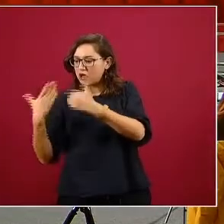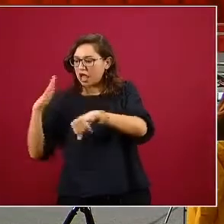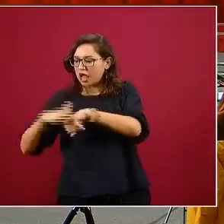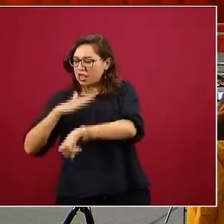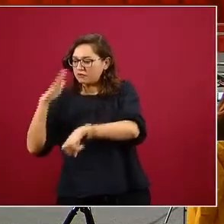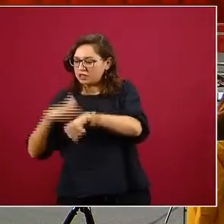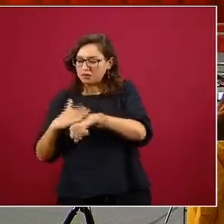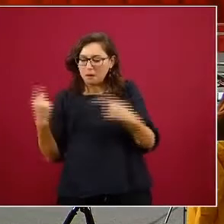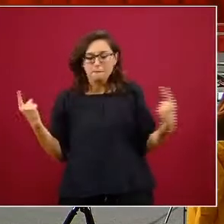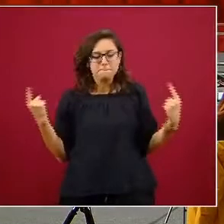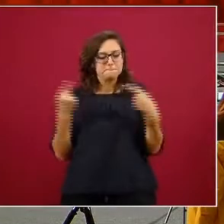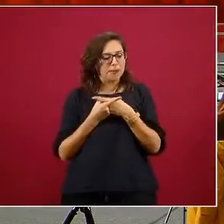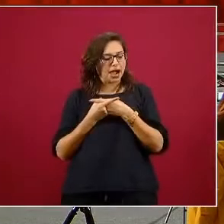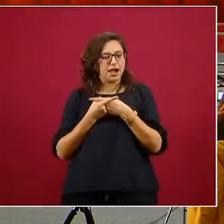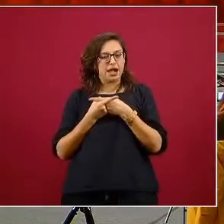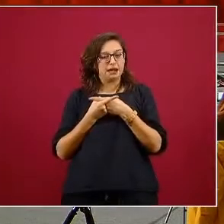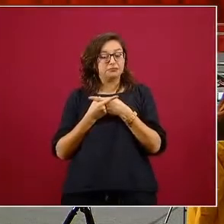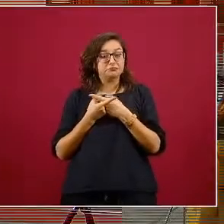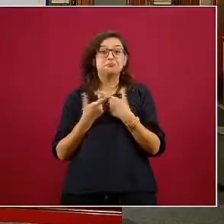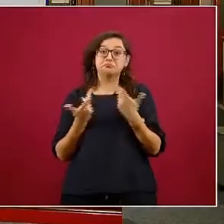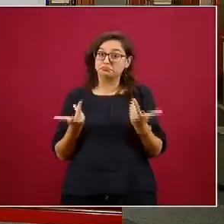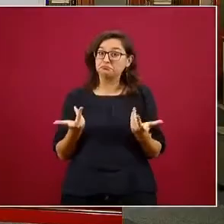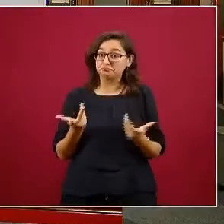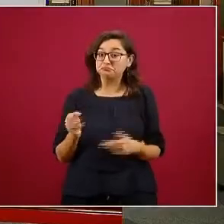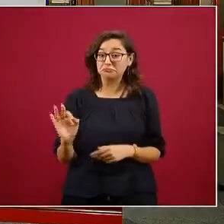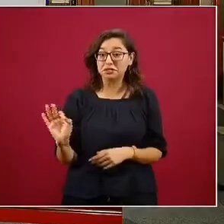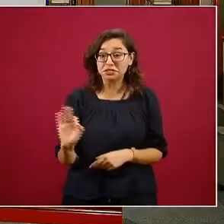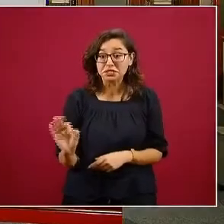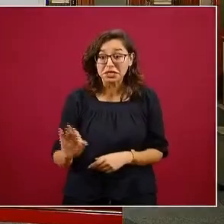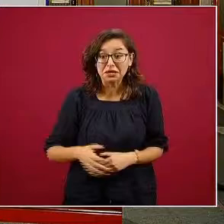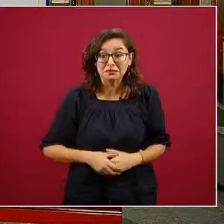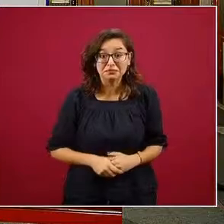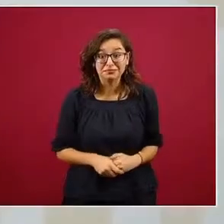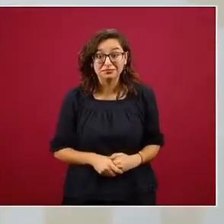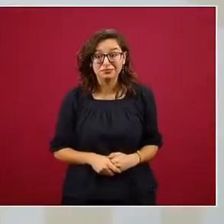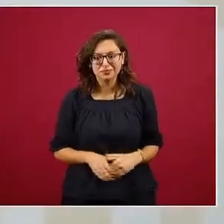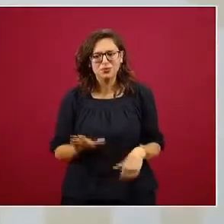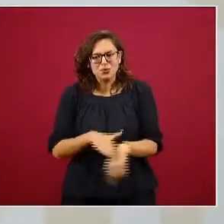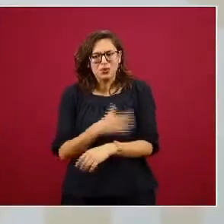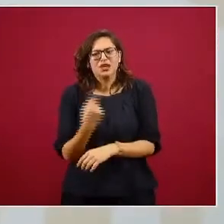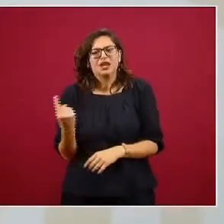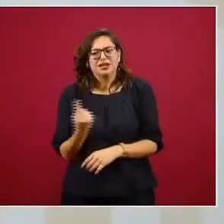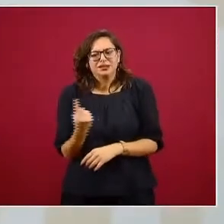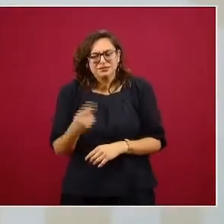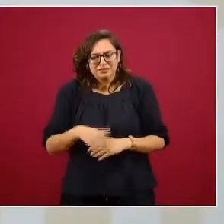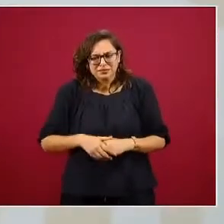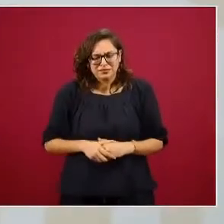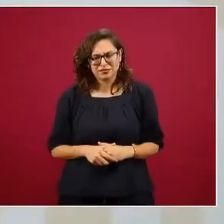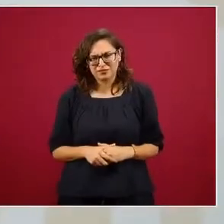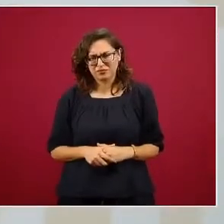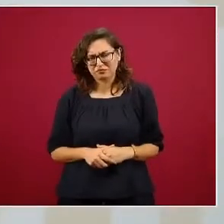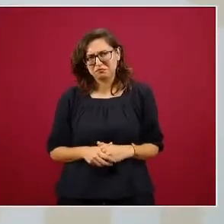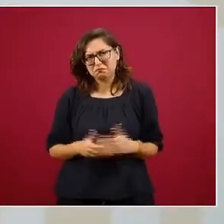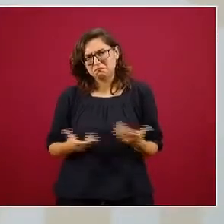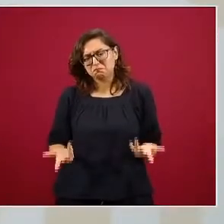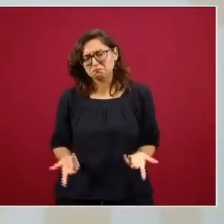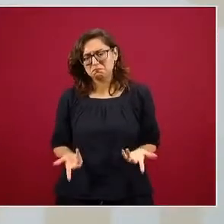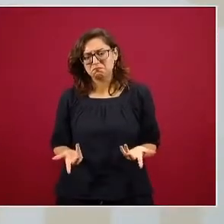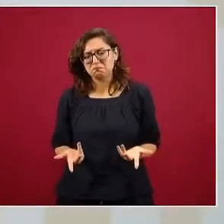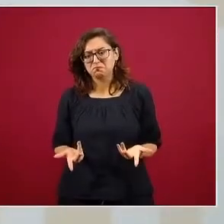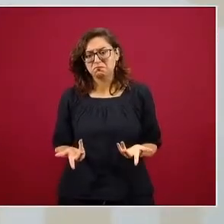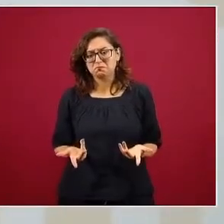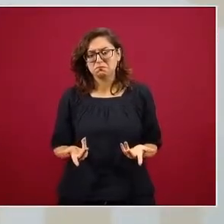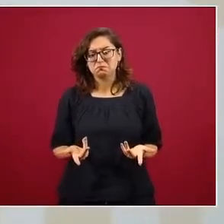qué pueden discrepar? Por muchas razones, pero básicamente es convertir